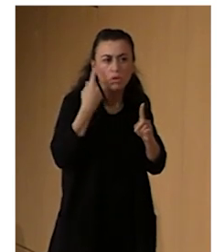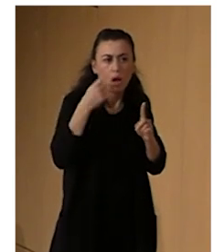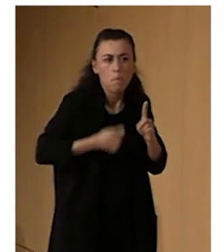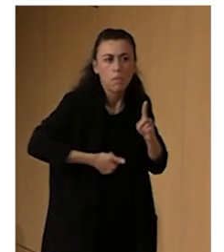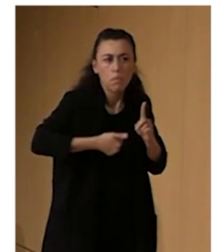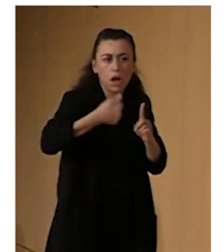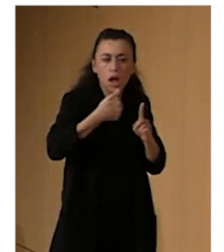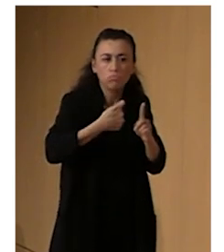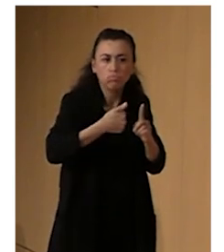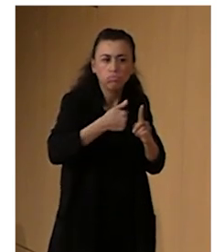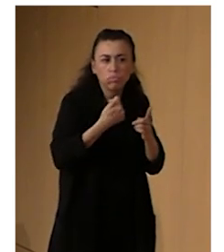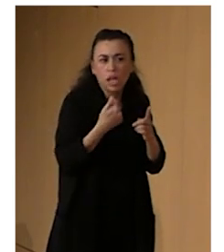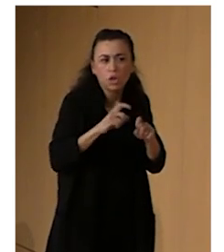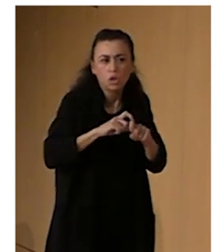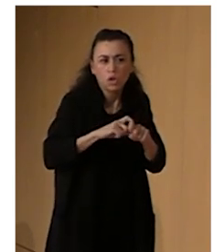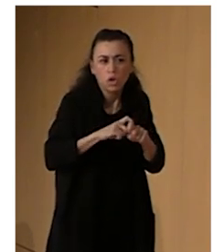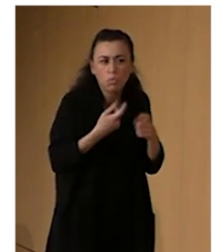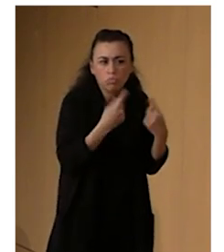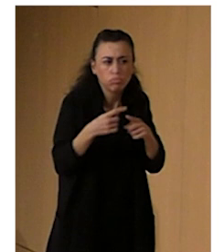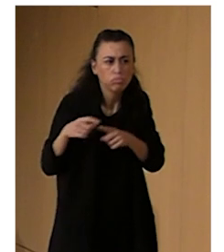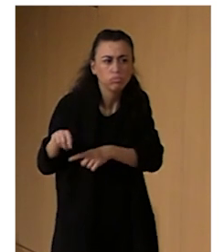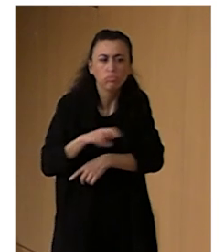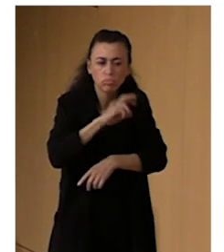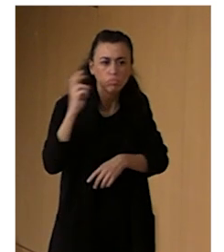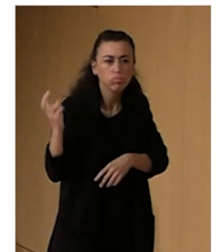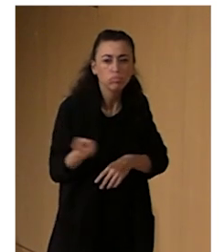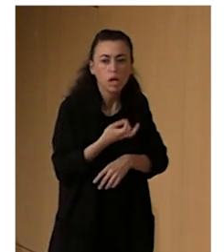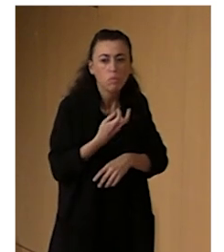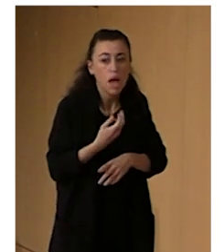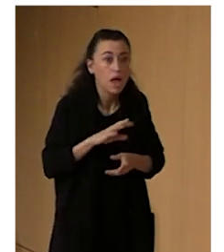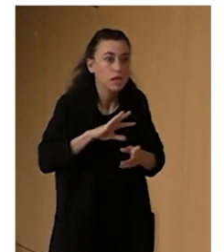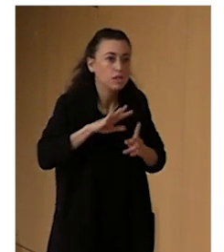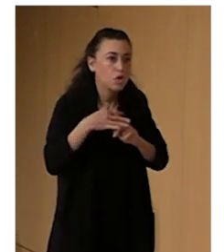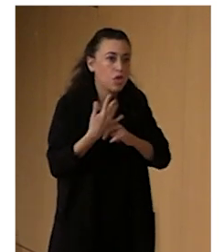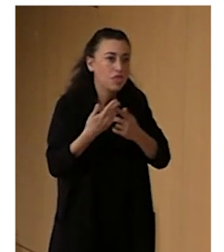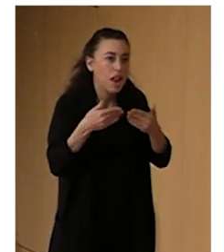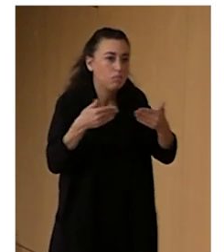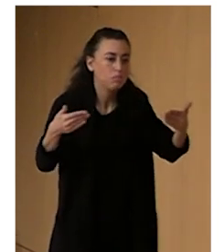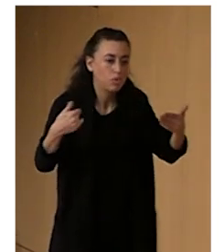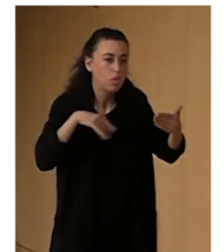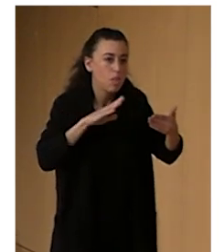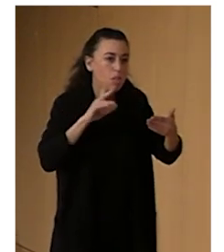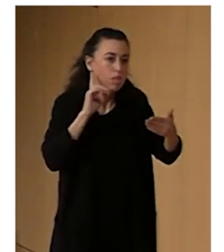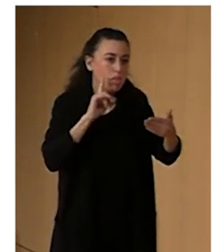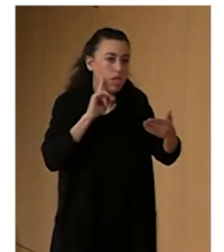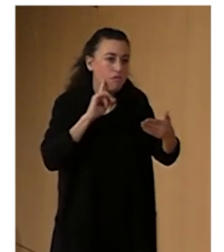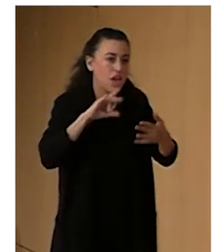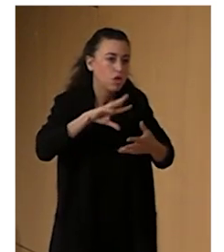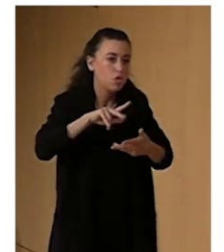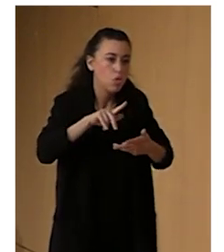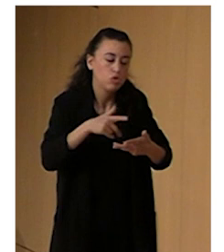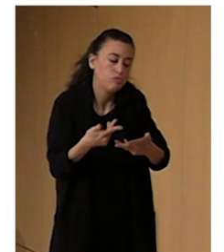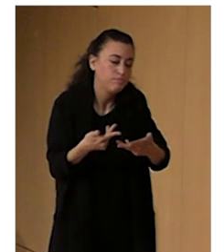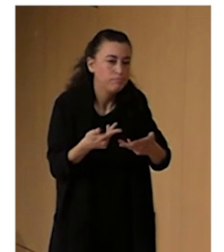en el caso de de fake news como Es lógico nos lo pedía la exposición Pues elaboramos un un manual para combatir la